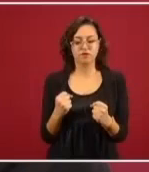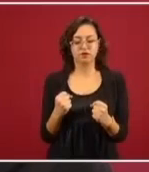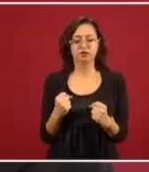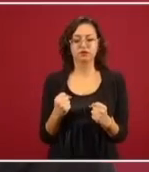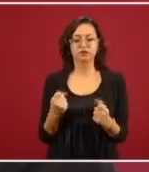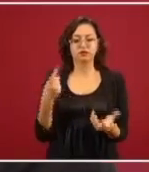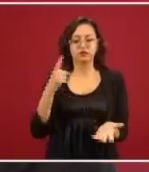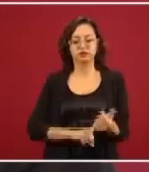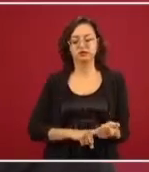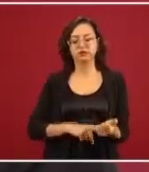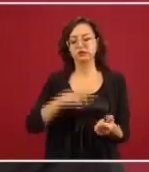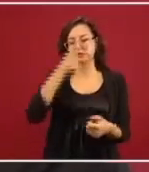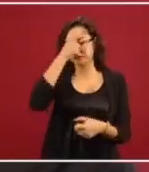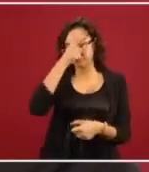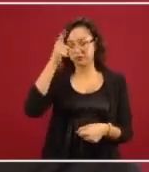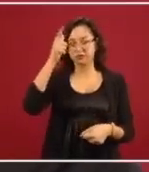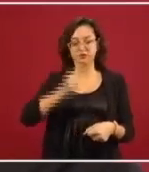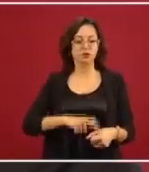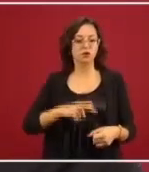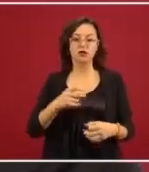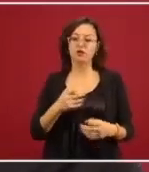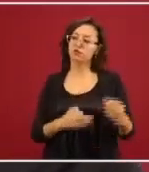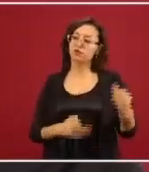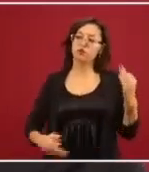en lo espiritual, todos,